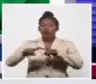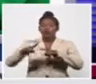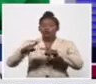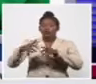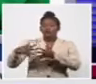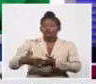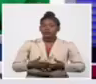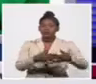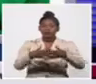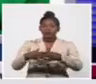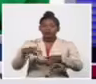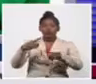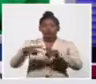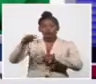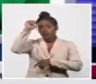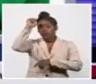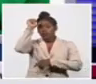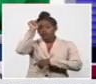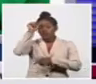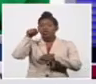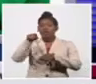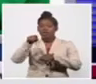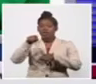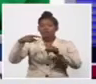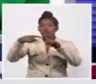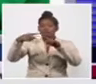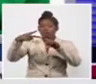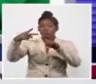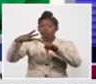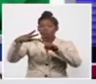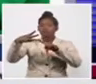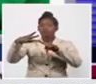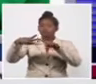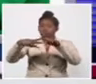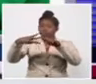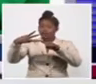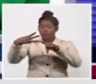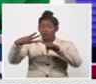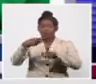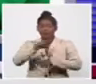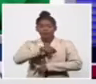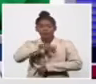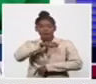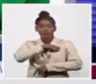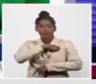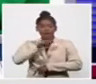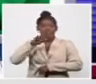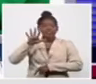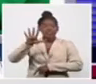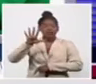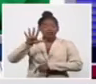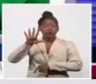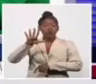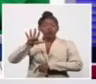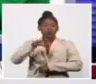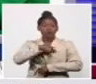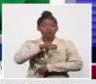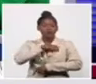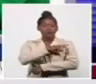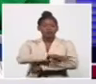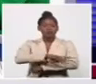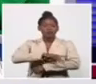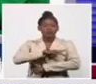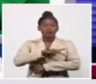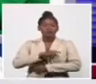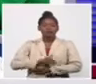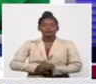indio, del libanés y de los españoles. De los 5 diagnosticados, 2 se